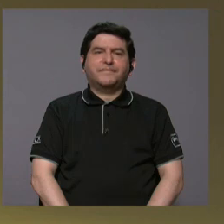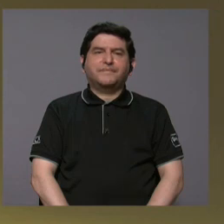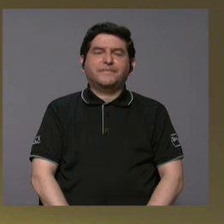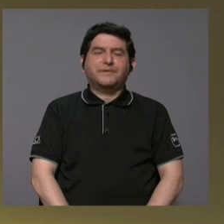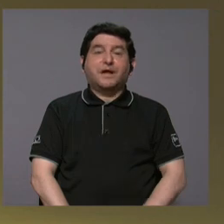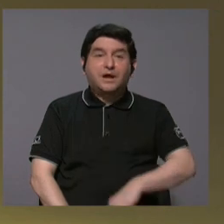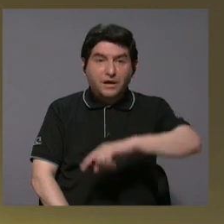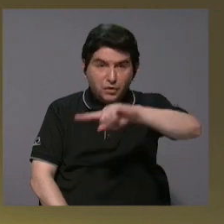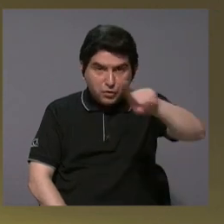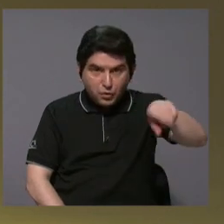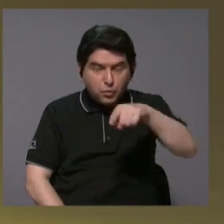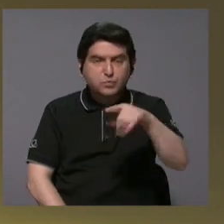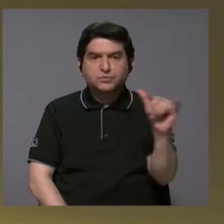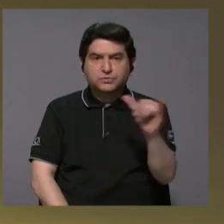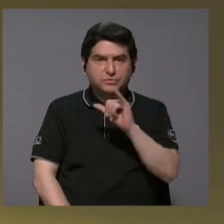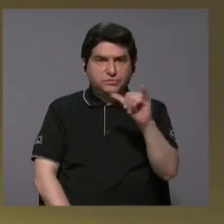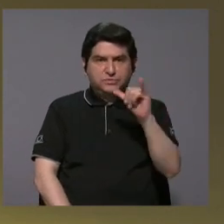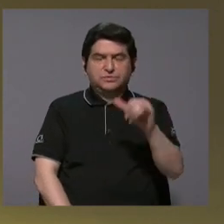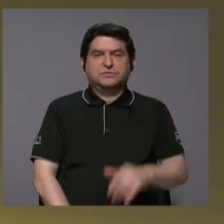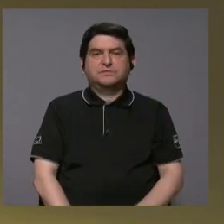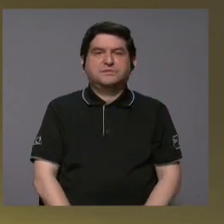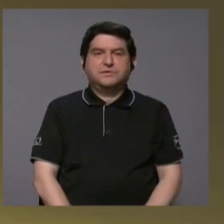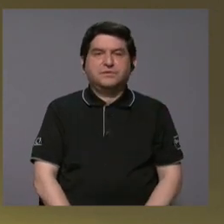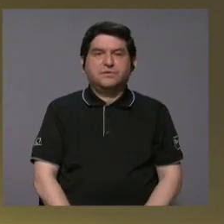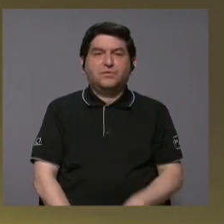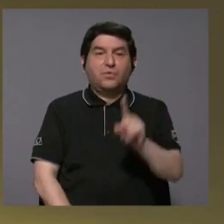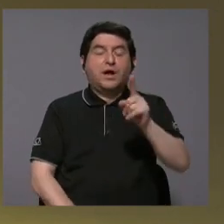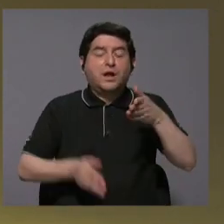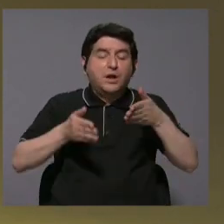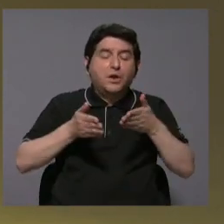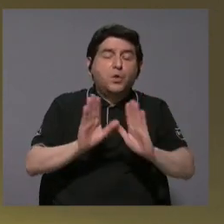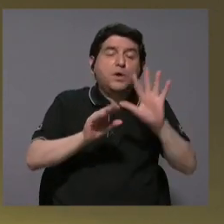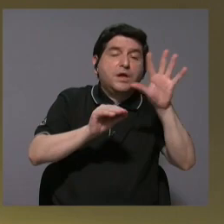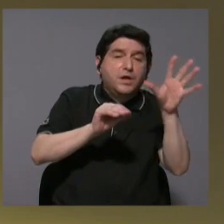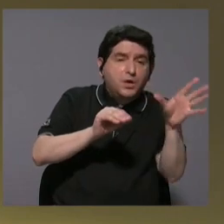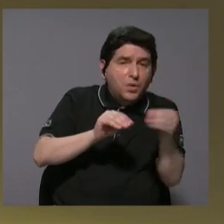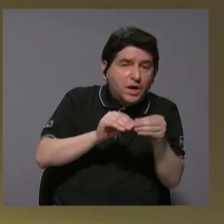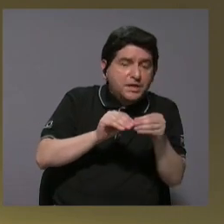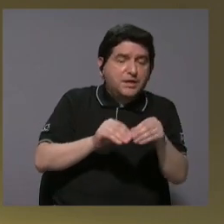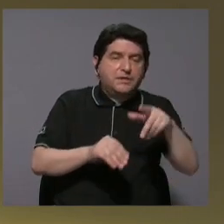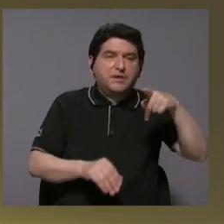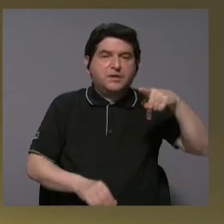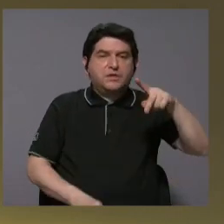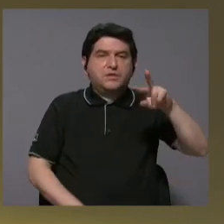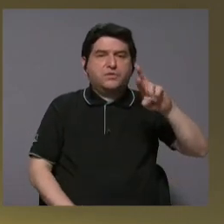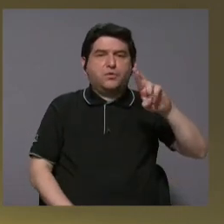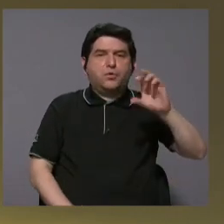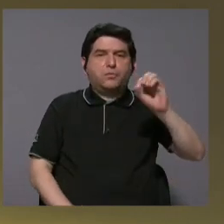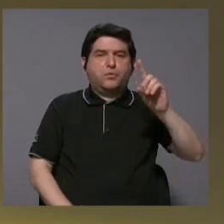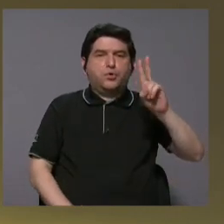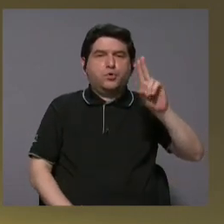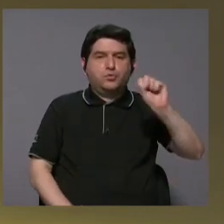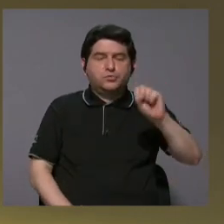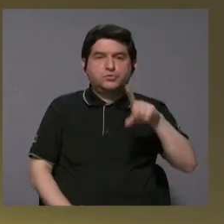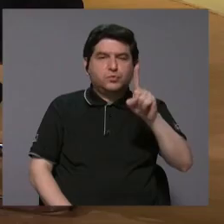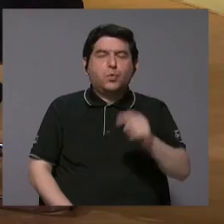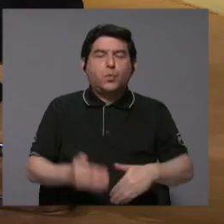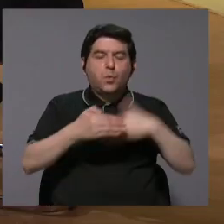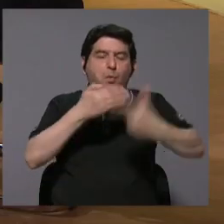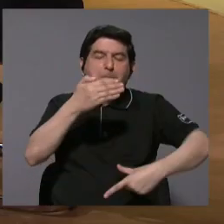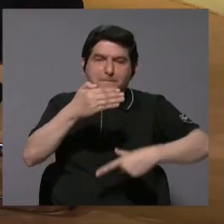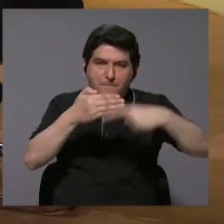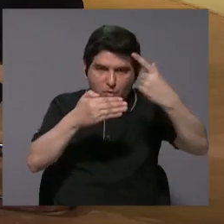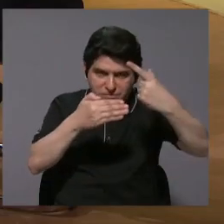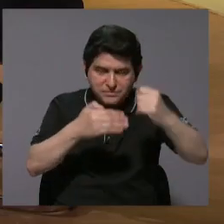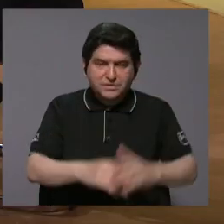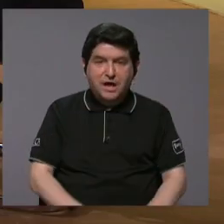tenido como, digamos, un hijo adicional de PRODUS, un posgrado